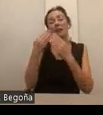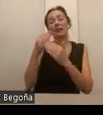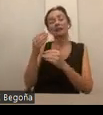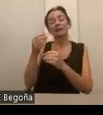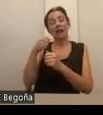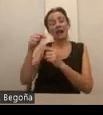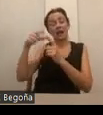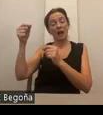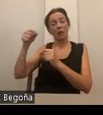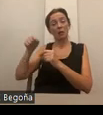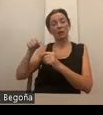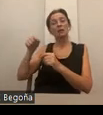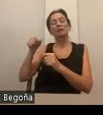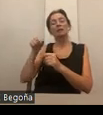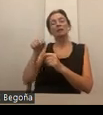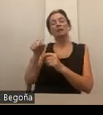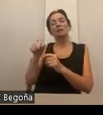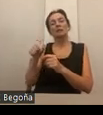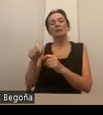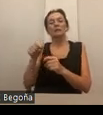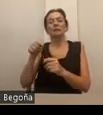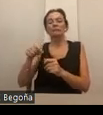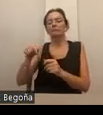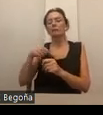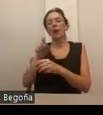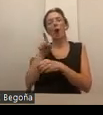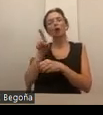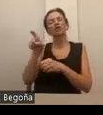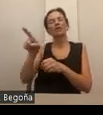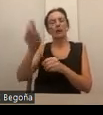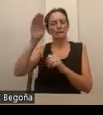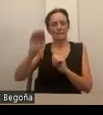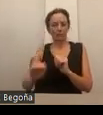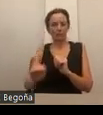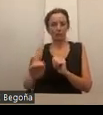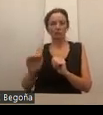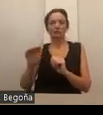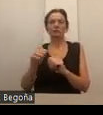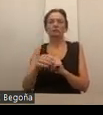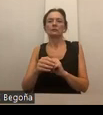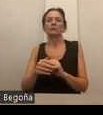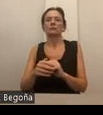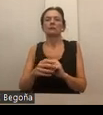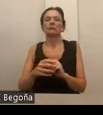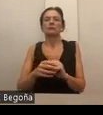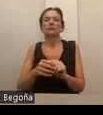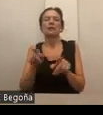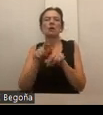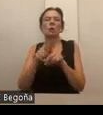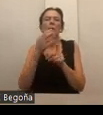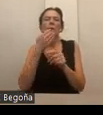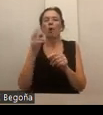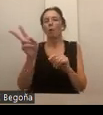muchas de las funciones a nivel hepático generan oxidación a ese nivel. Intentamos reducirlas pues, con las vitaminas fundamentalmente, con los